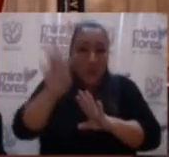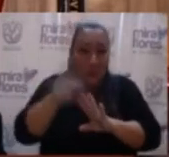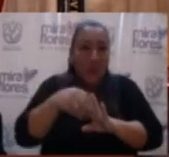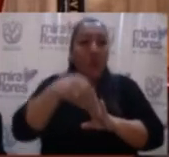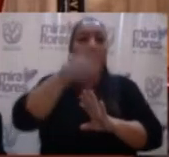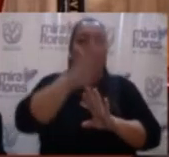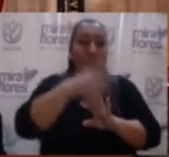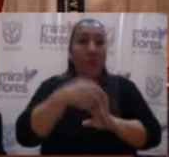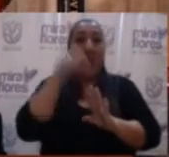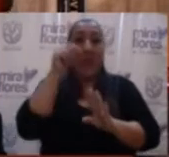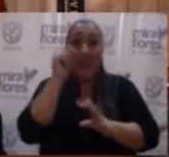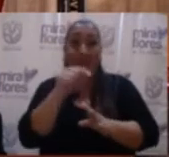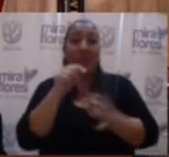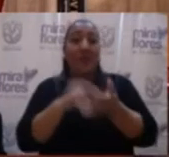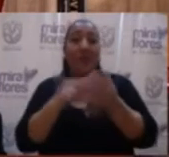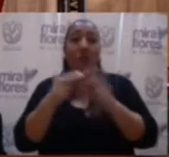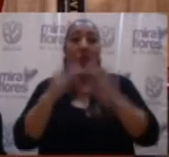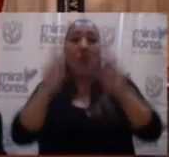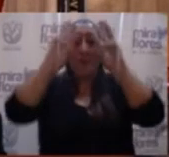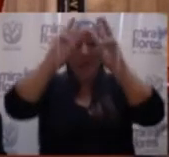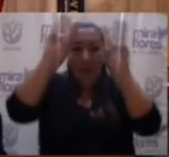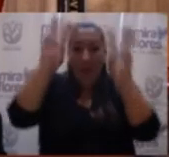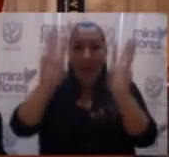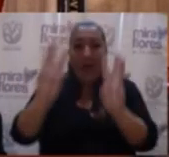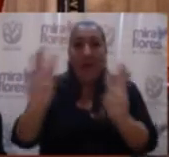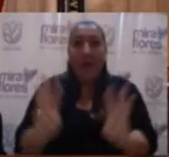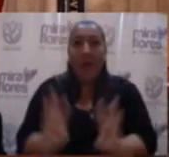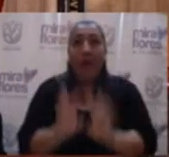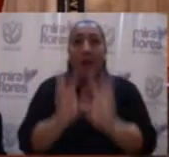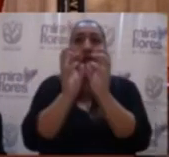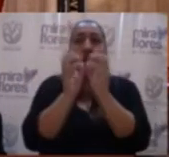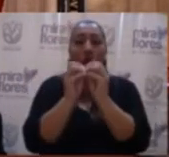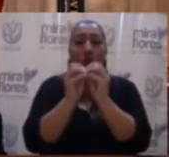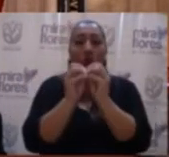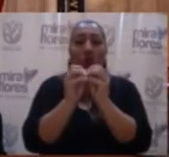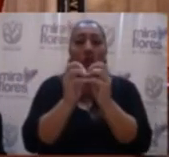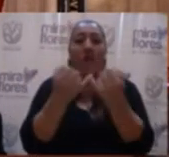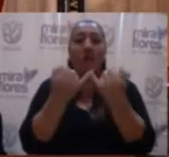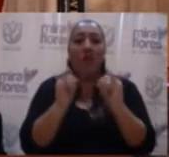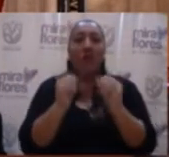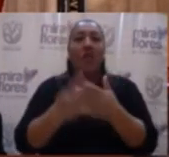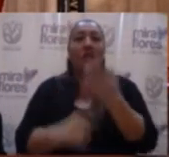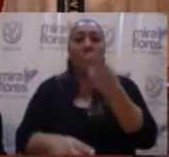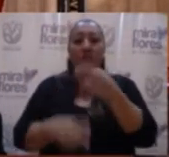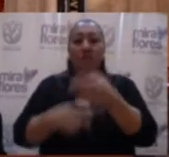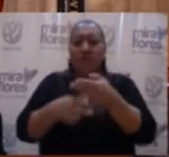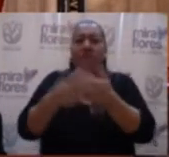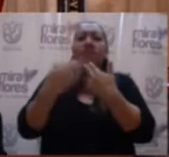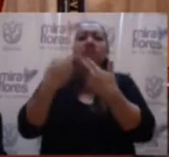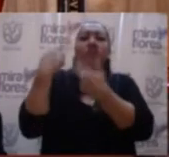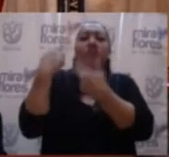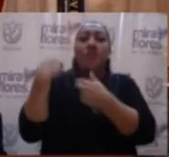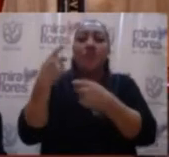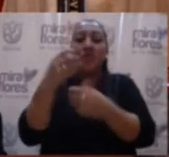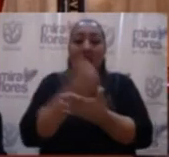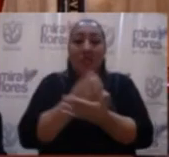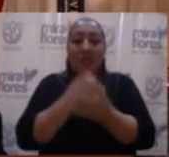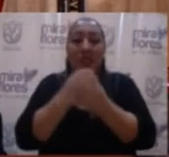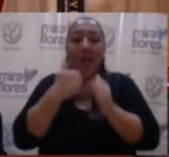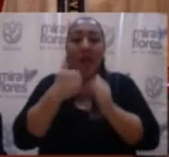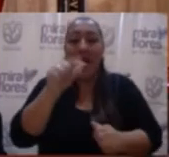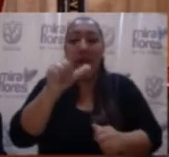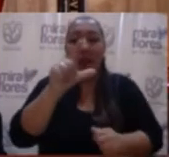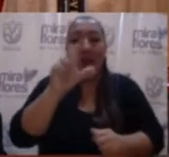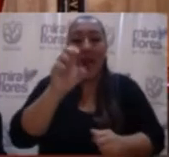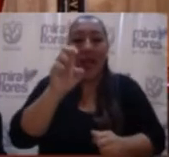y eso aparece en un mapa integrado de información que hoy tenemos, que se maneja en la central de alerta y se